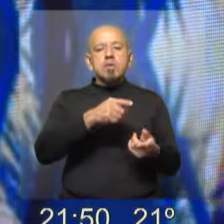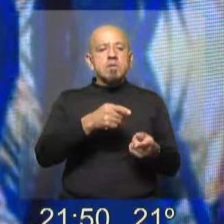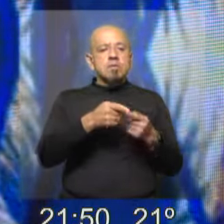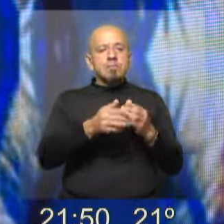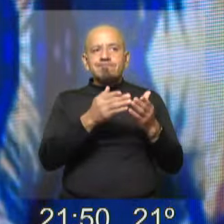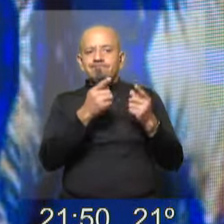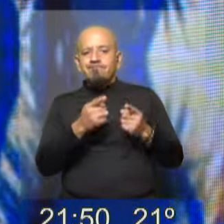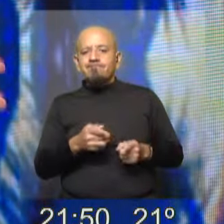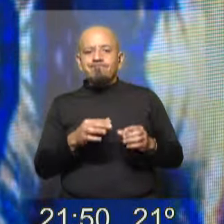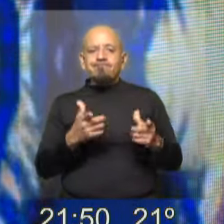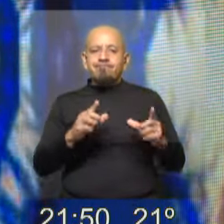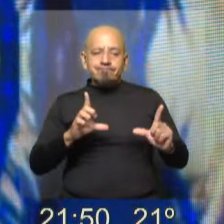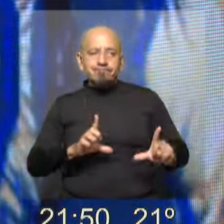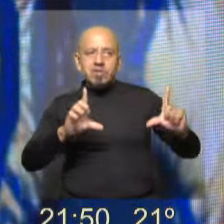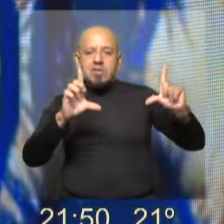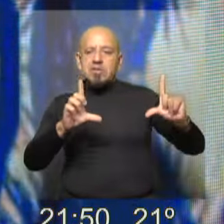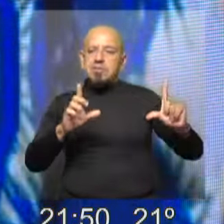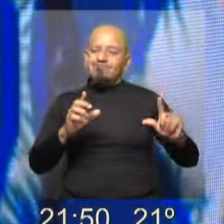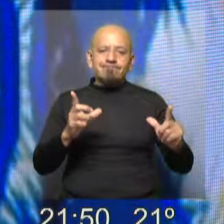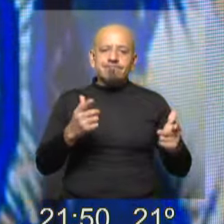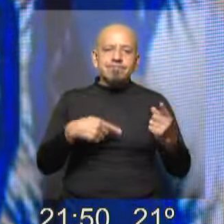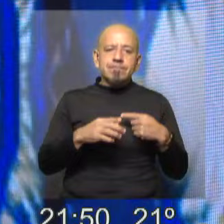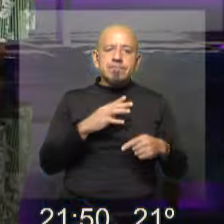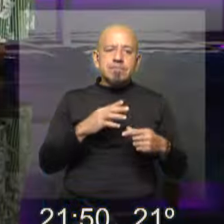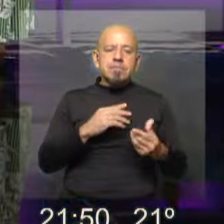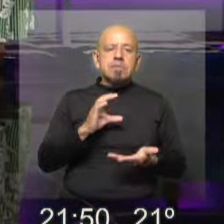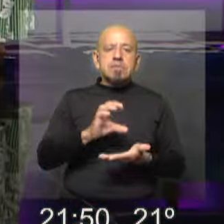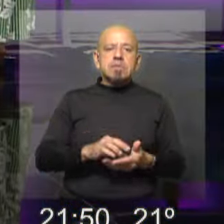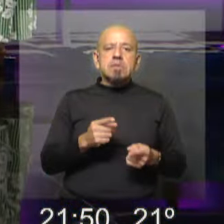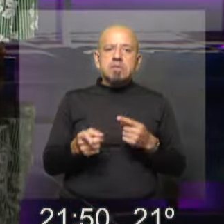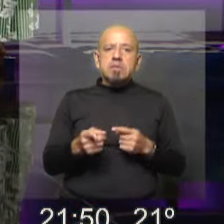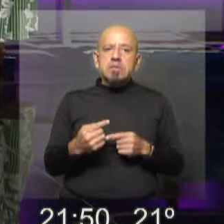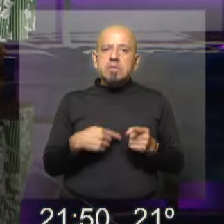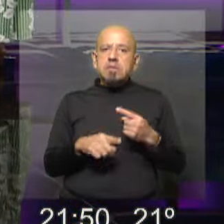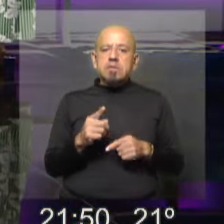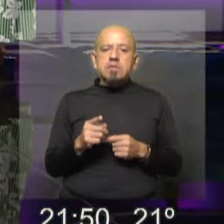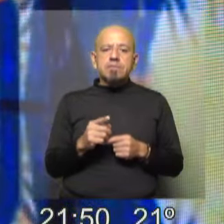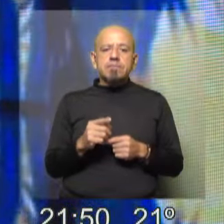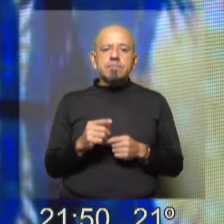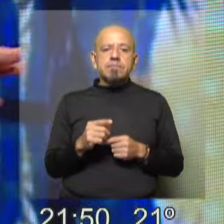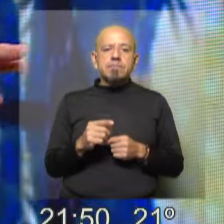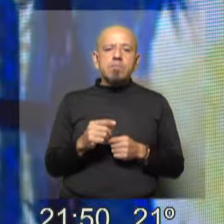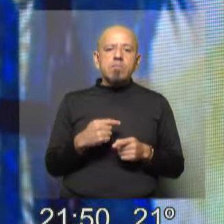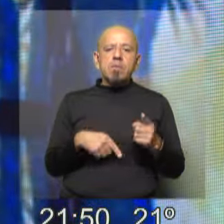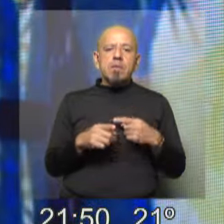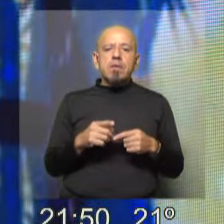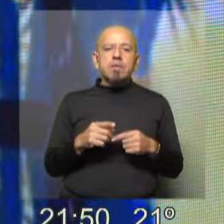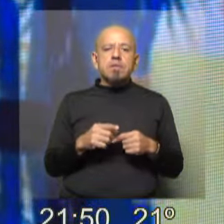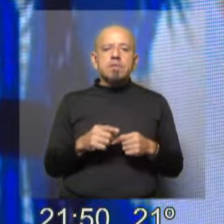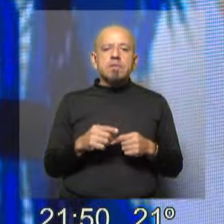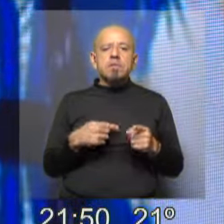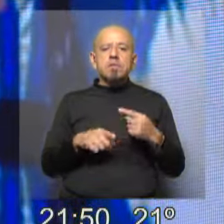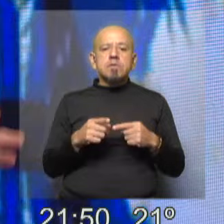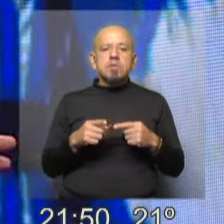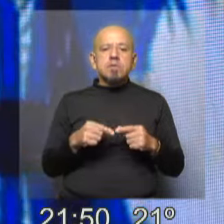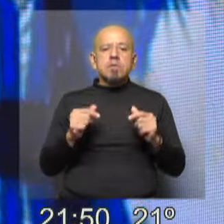se caracteriza por la pantalla, tenés que como que invertir mucho para tener una pantalla, entonces como que bueno, fue medio dejado de lado, y esta vez era